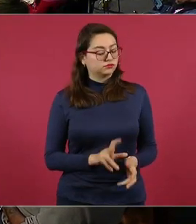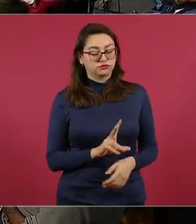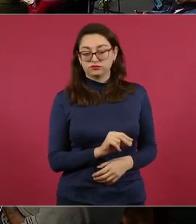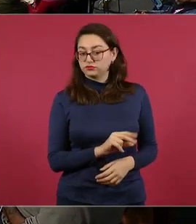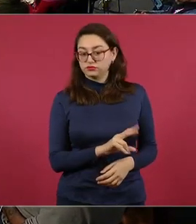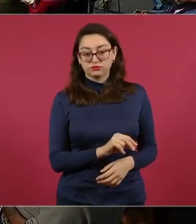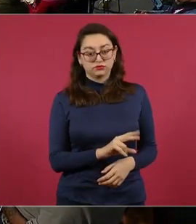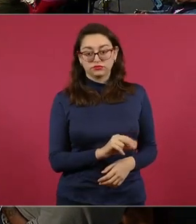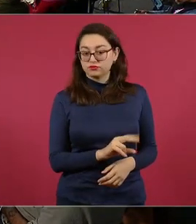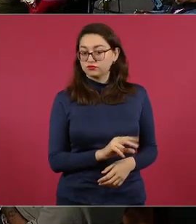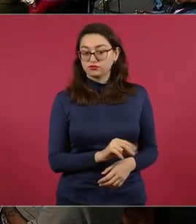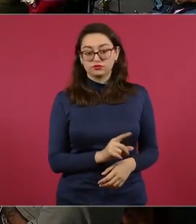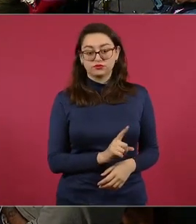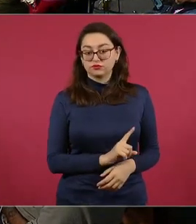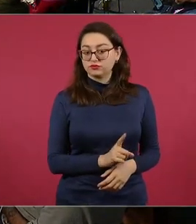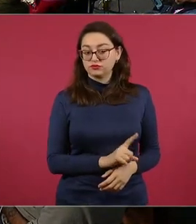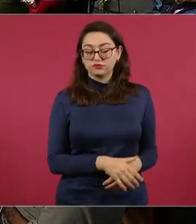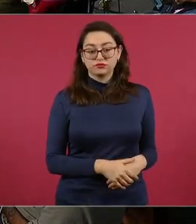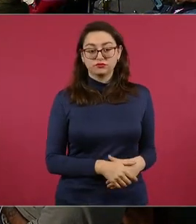No.